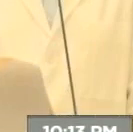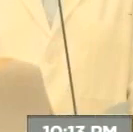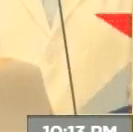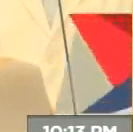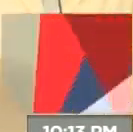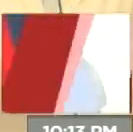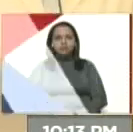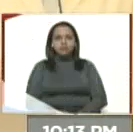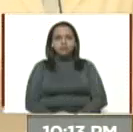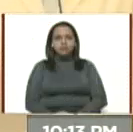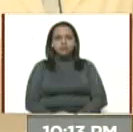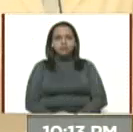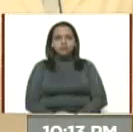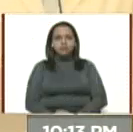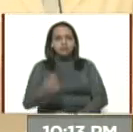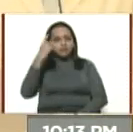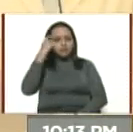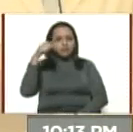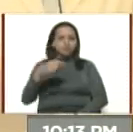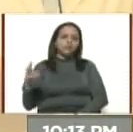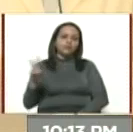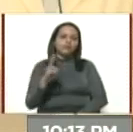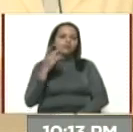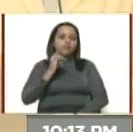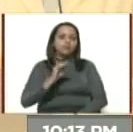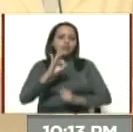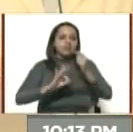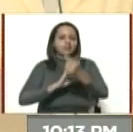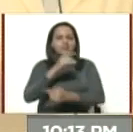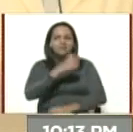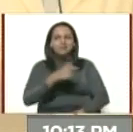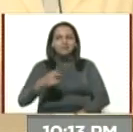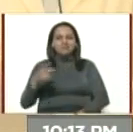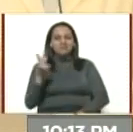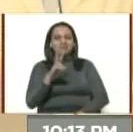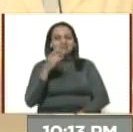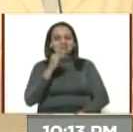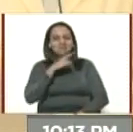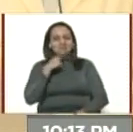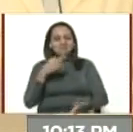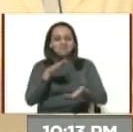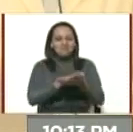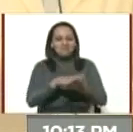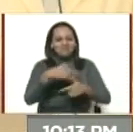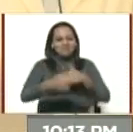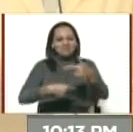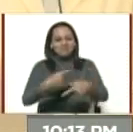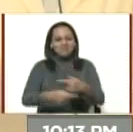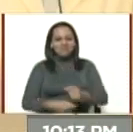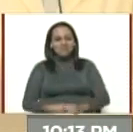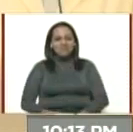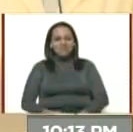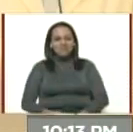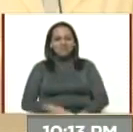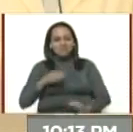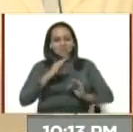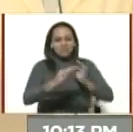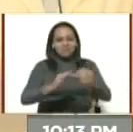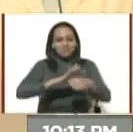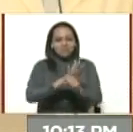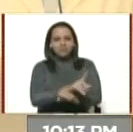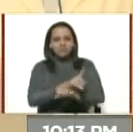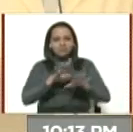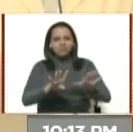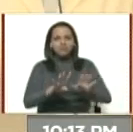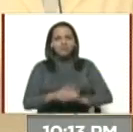que reportar que 3 compatriotas, 3 venezolanos han fallecido víctimas de la infección por